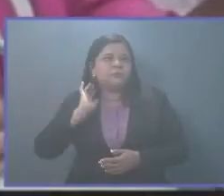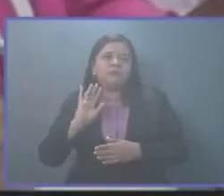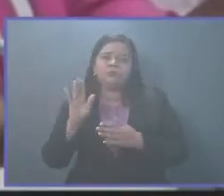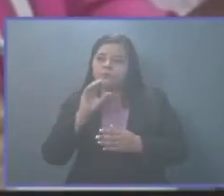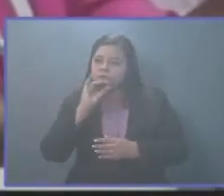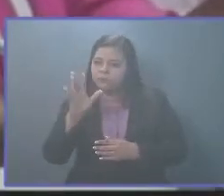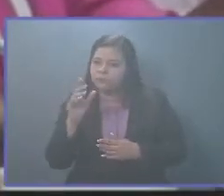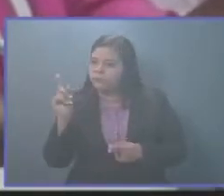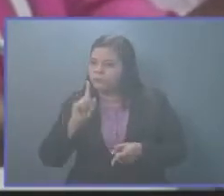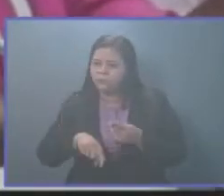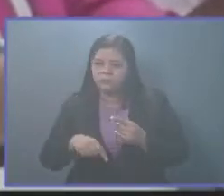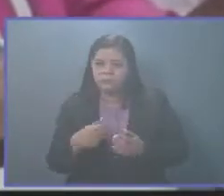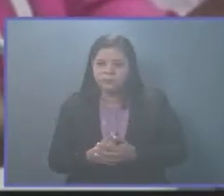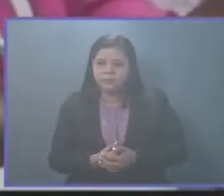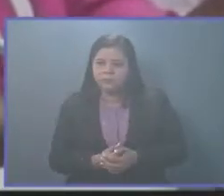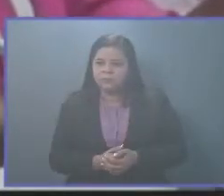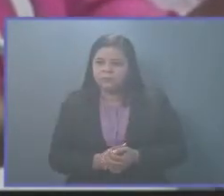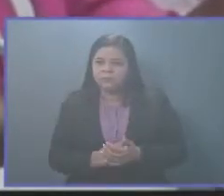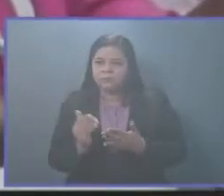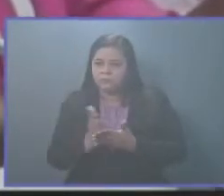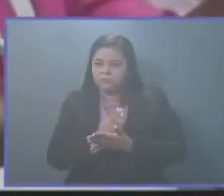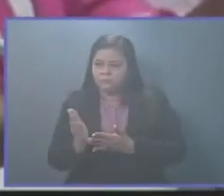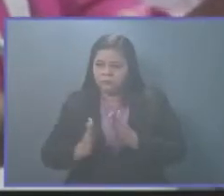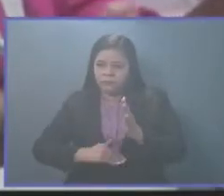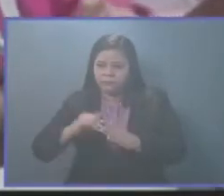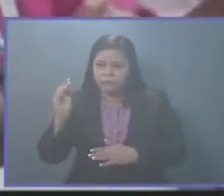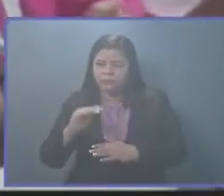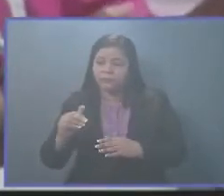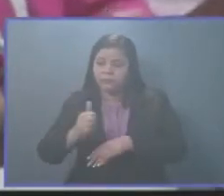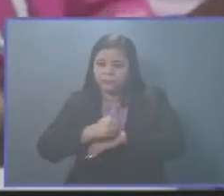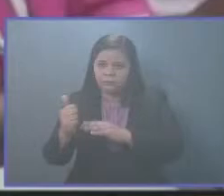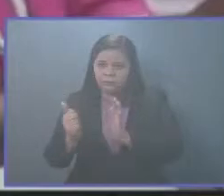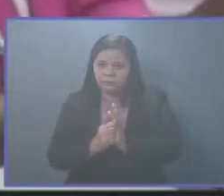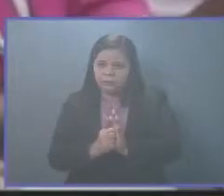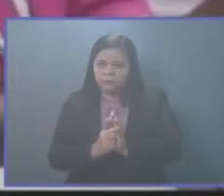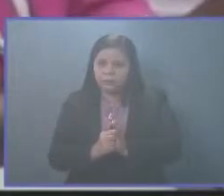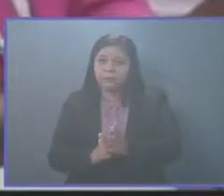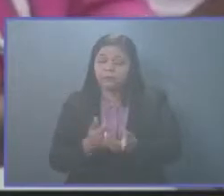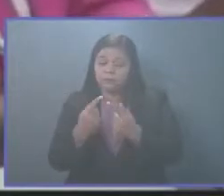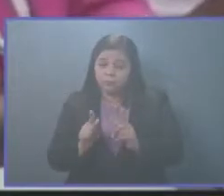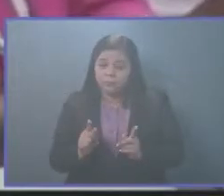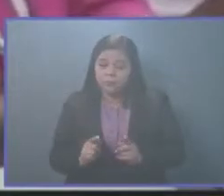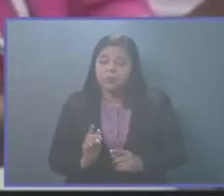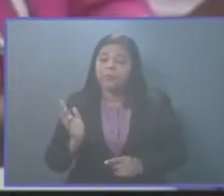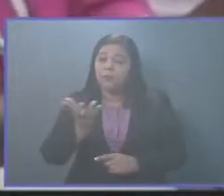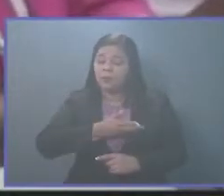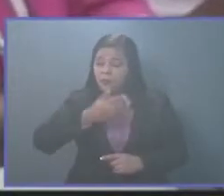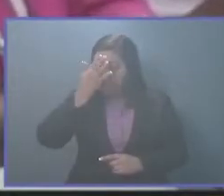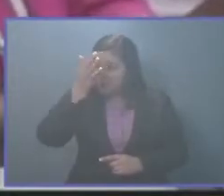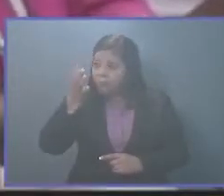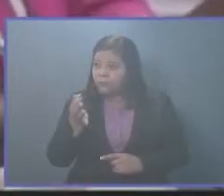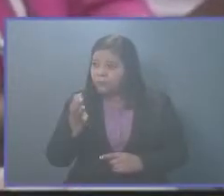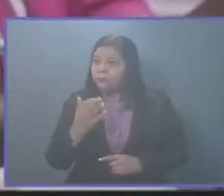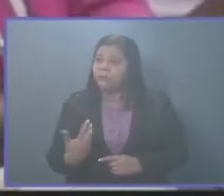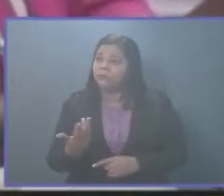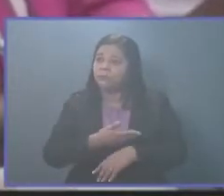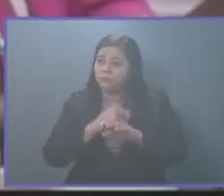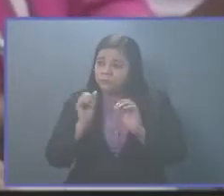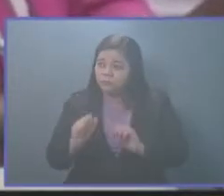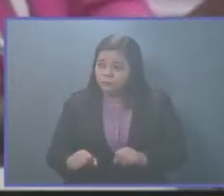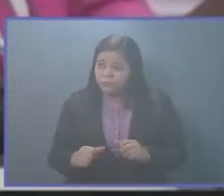no se pueden hacer este tipo de movimientos sin autorización de la Asamblea Legislativa. De nuestra parte, creo que la tarea era exponer la